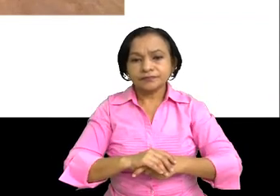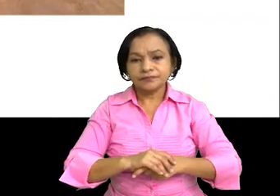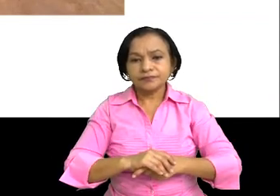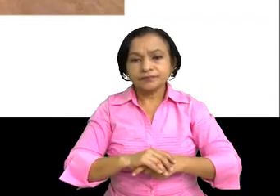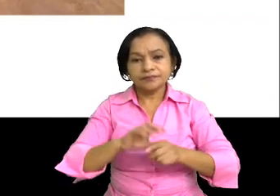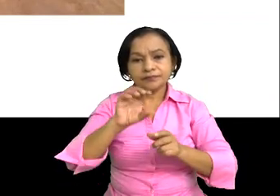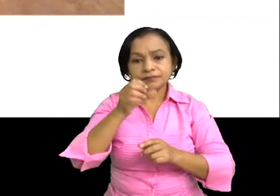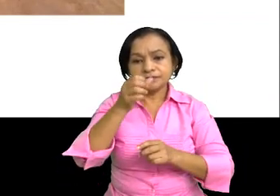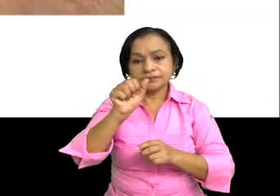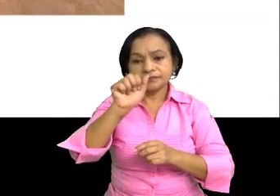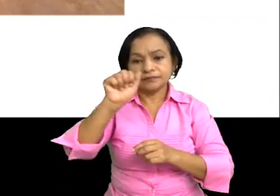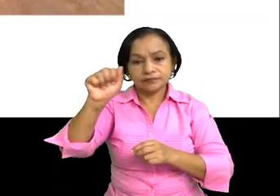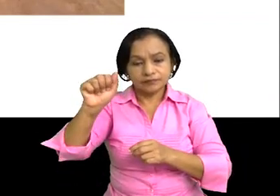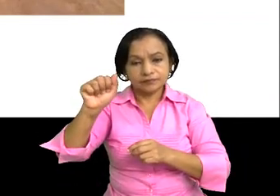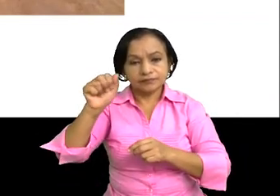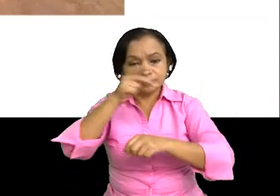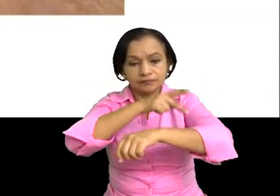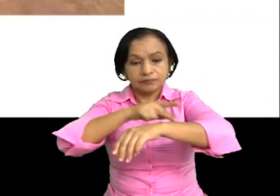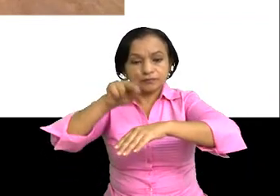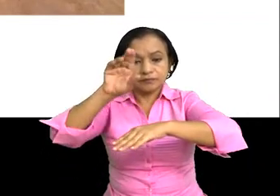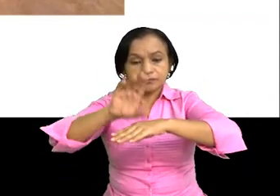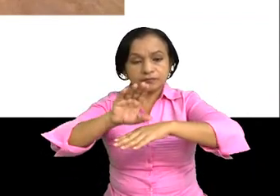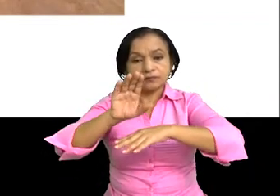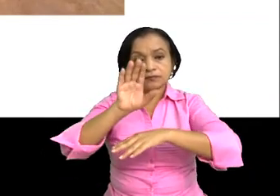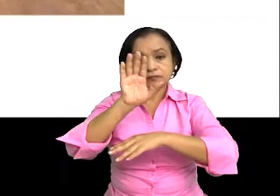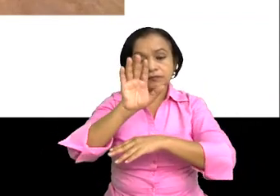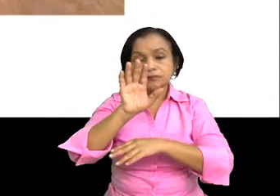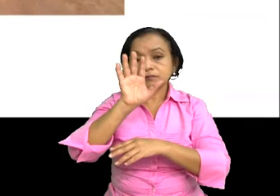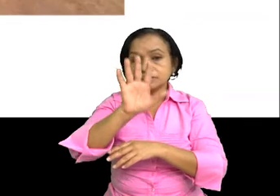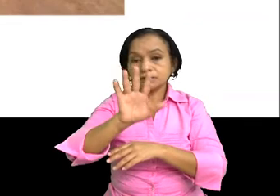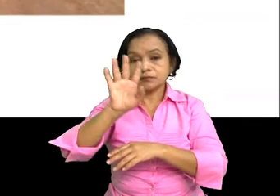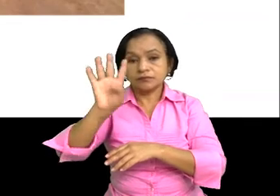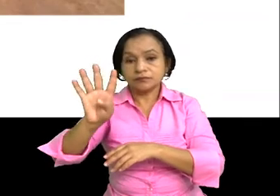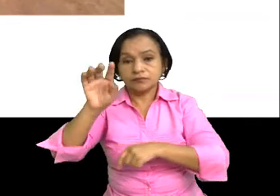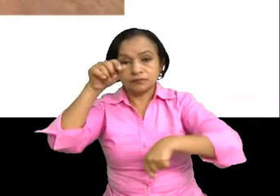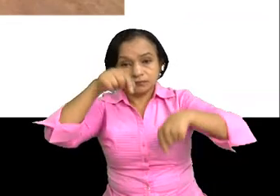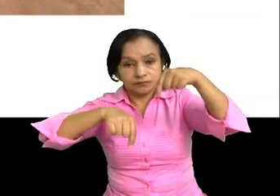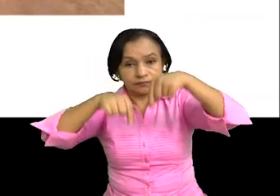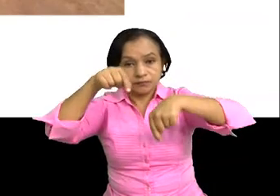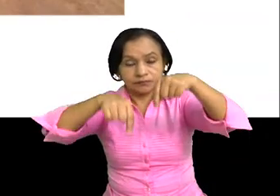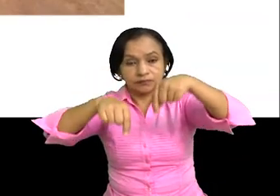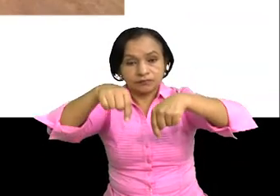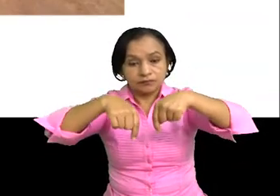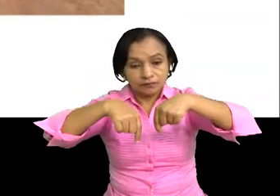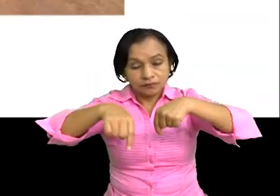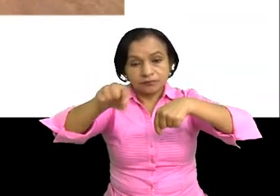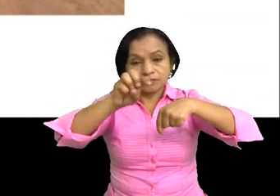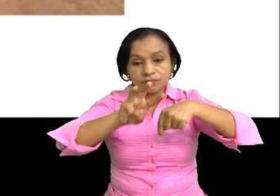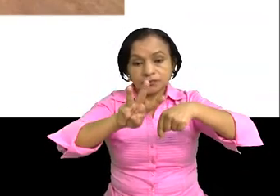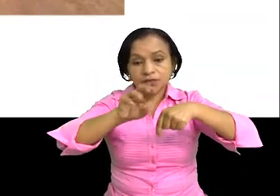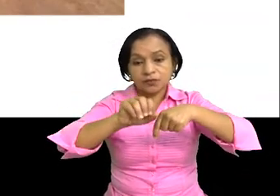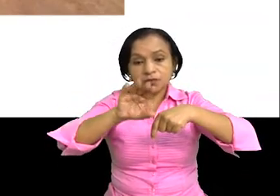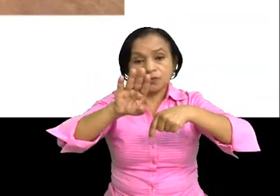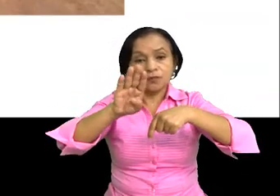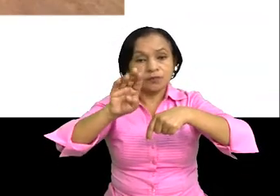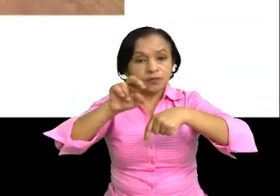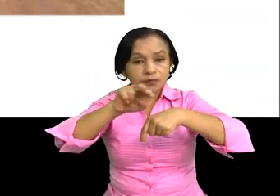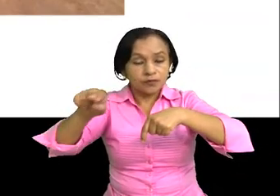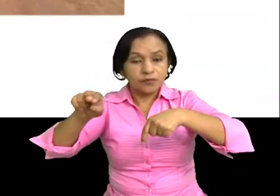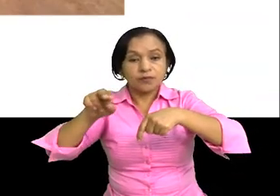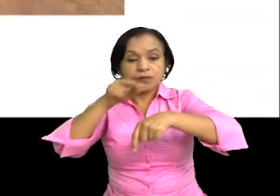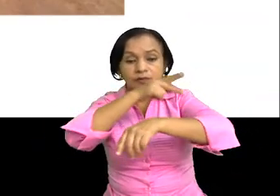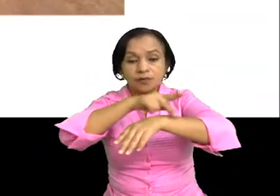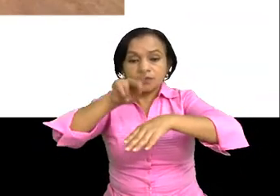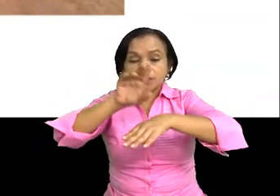desde Sasa, Puerto Cabeza, 54 kilómetros por un lado hasta Guaguabún, y de Guaguabún a Puerto otros